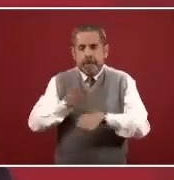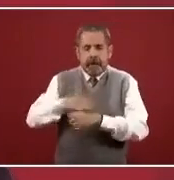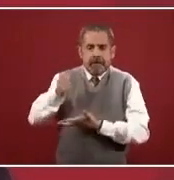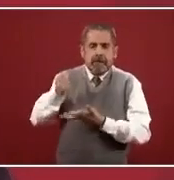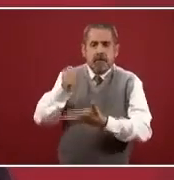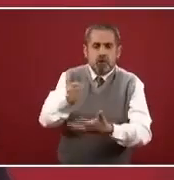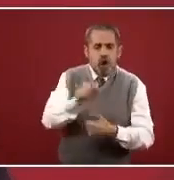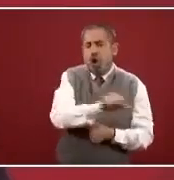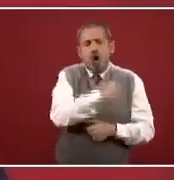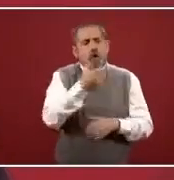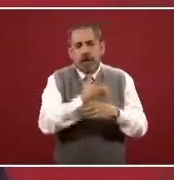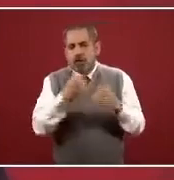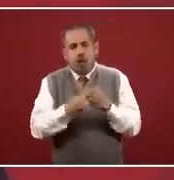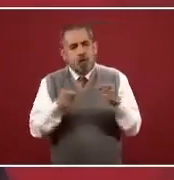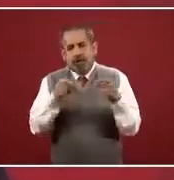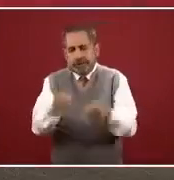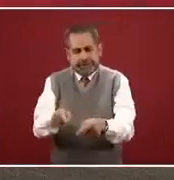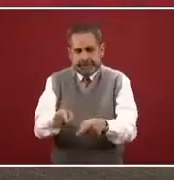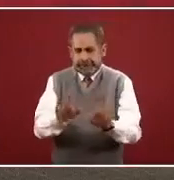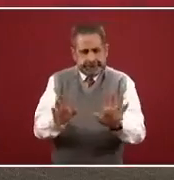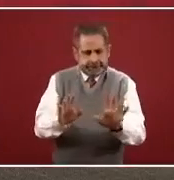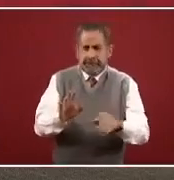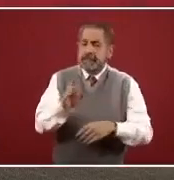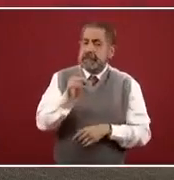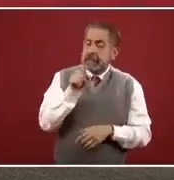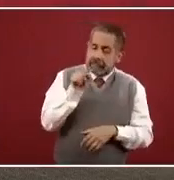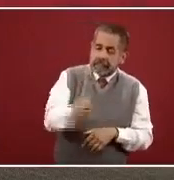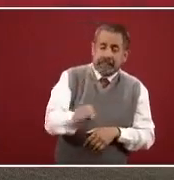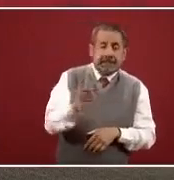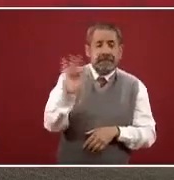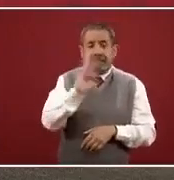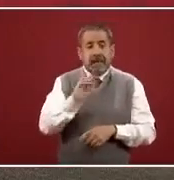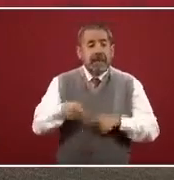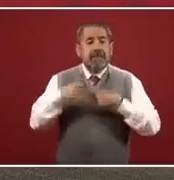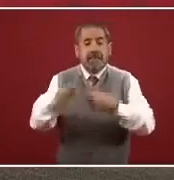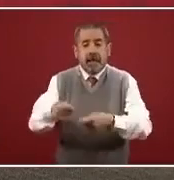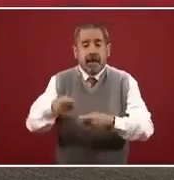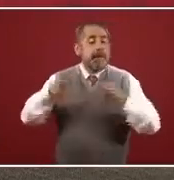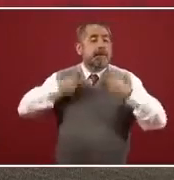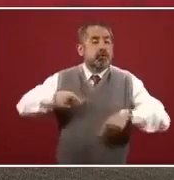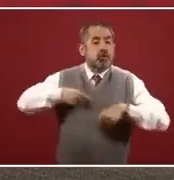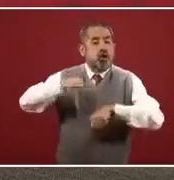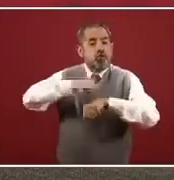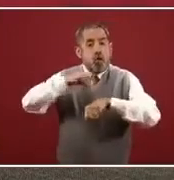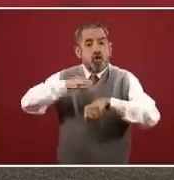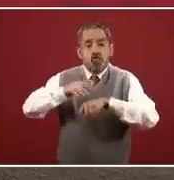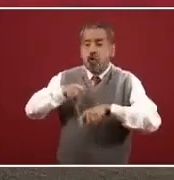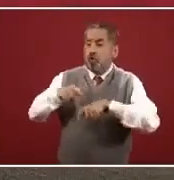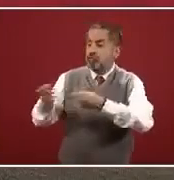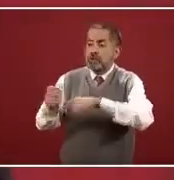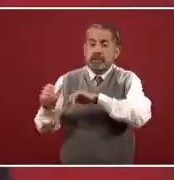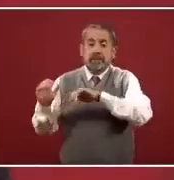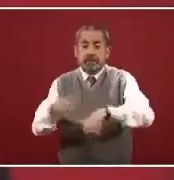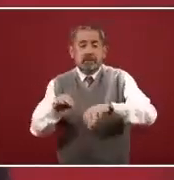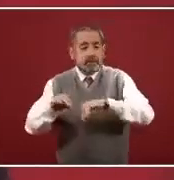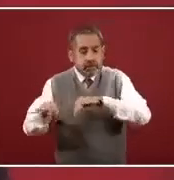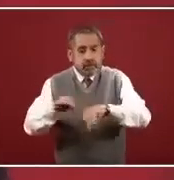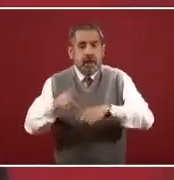otras acciones, especialmente si es necesario la contratación de recursos humanos. Si es necesario hacer